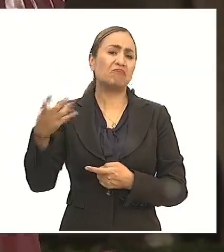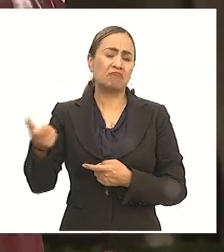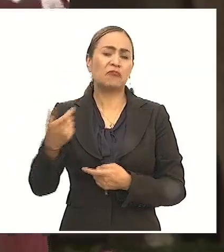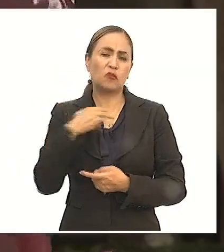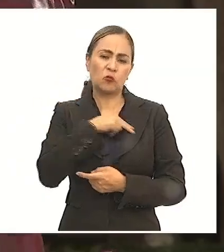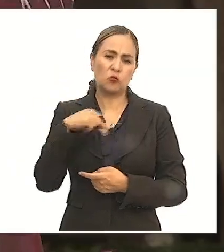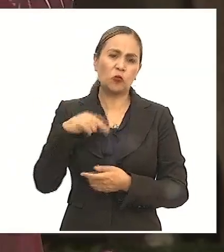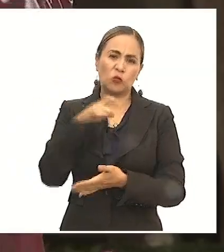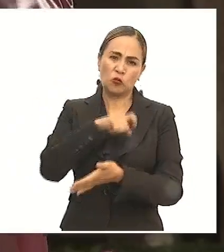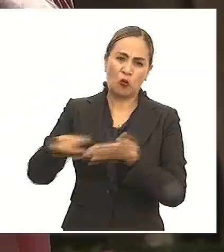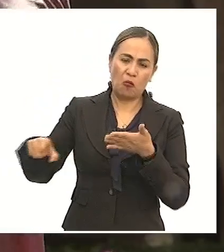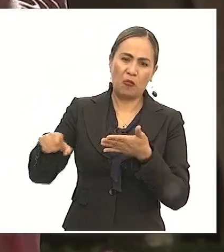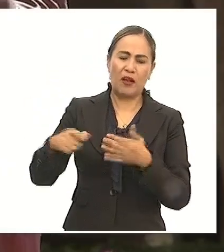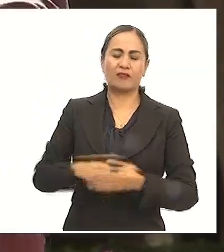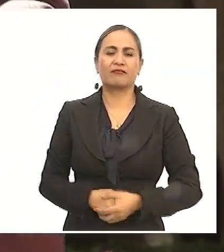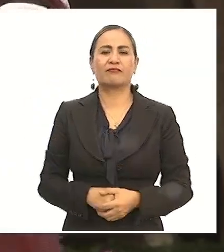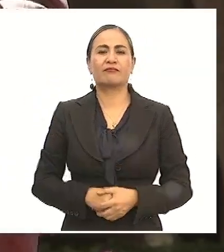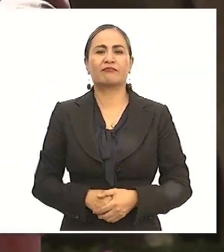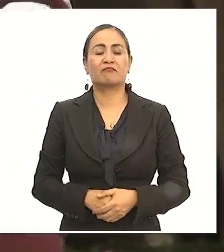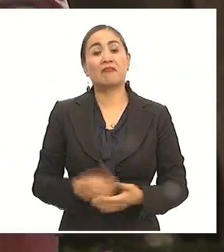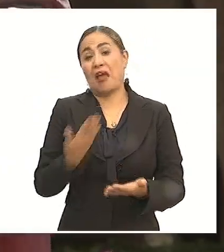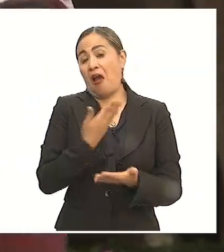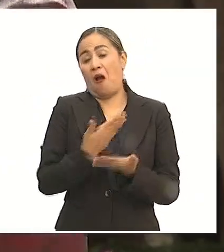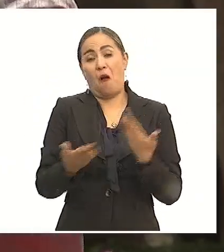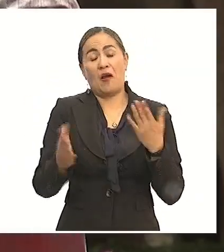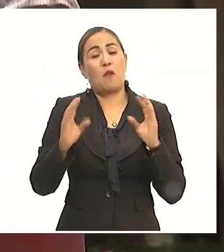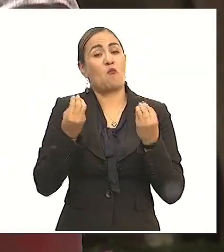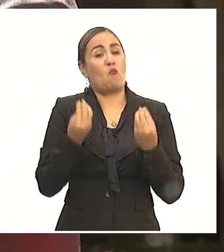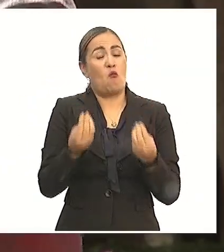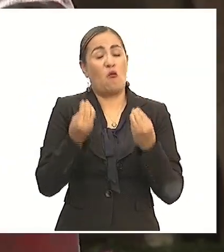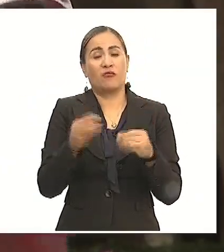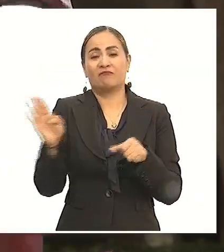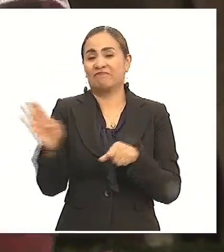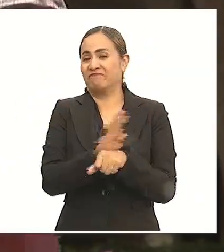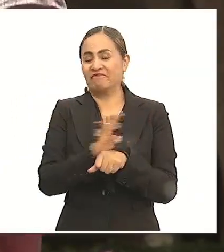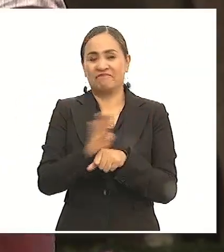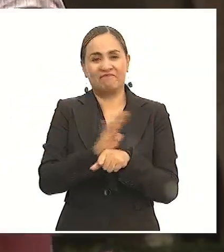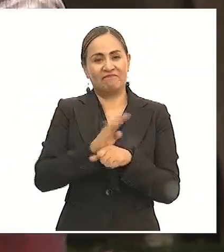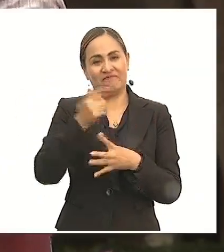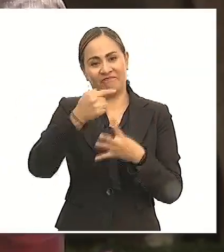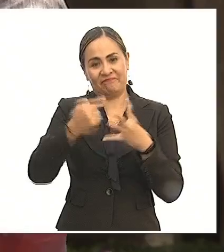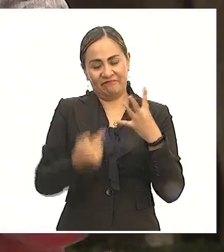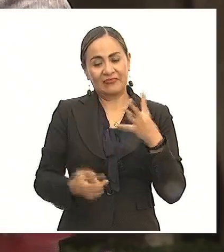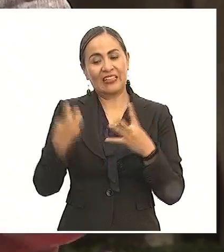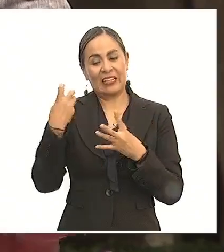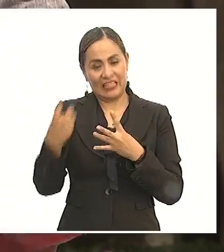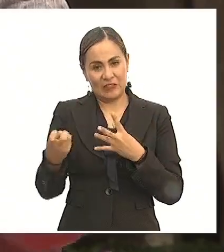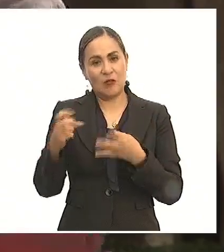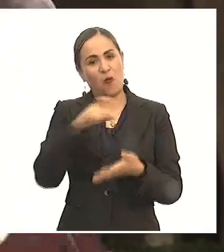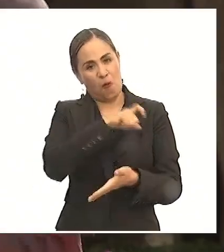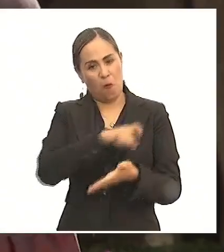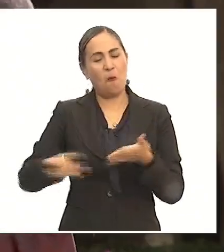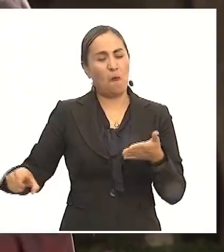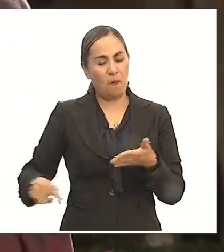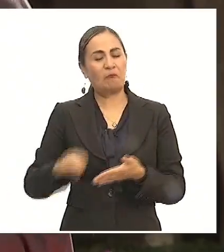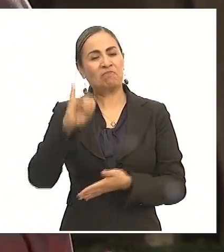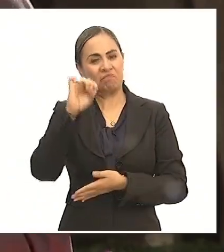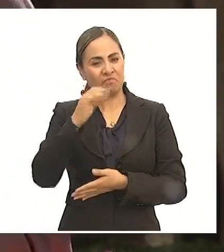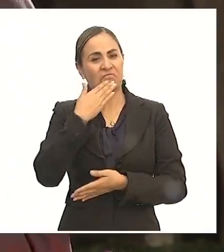Y miren cuántos beneficios nos ha dado esa